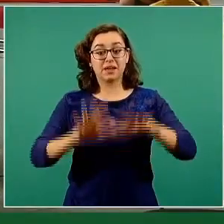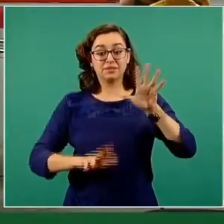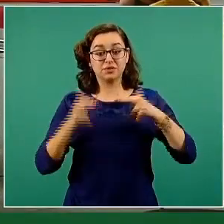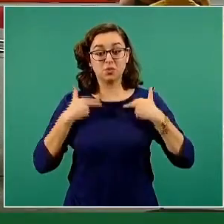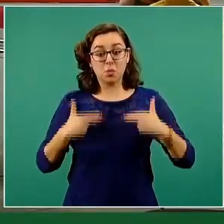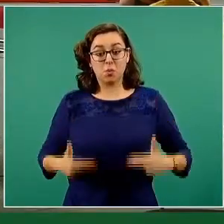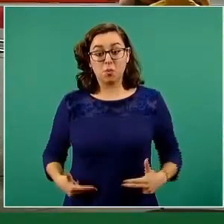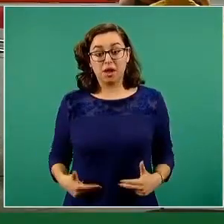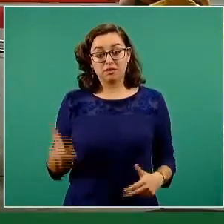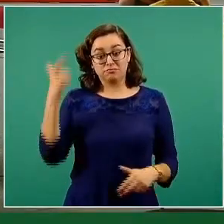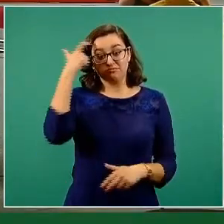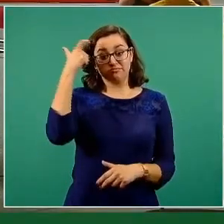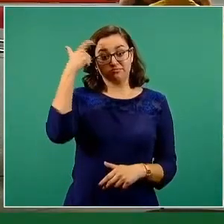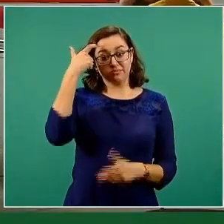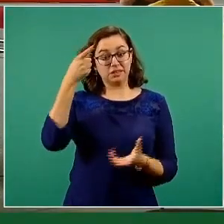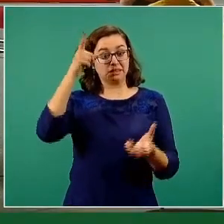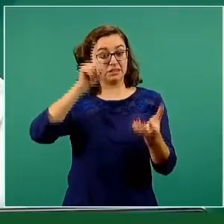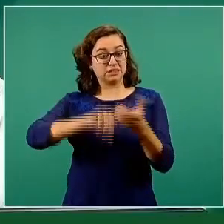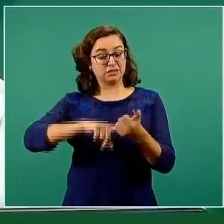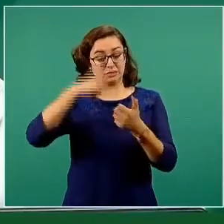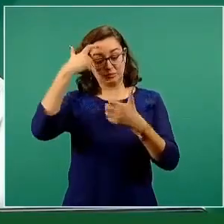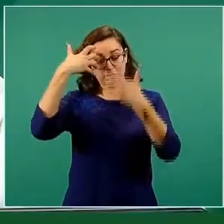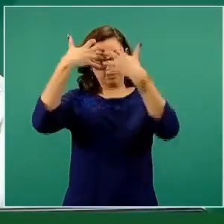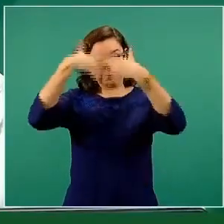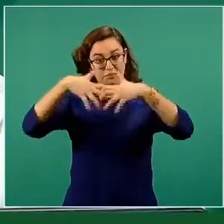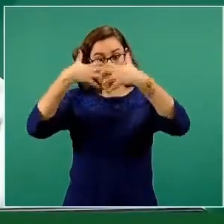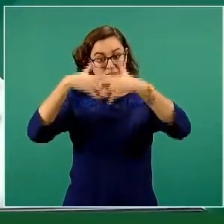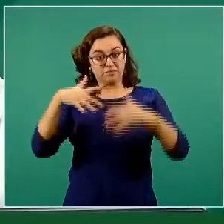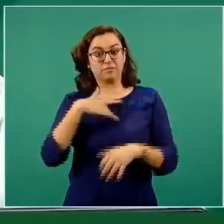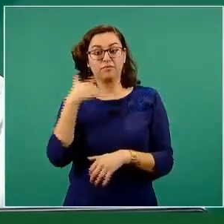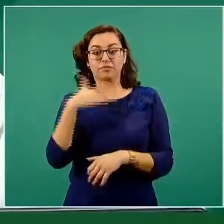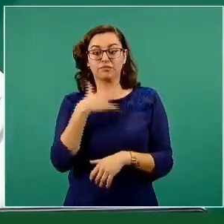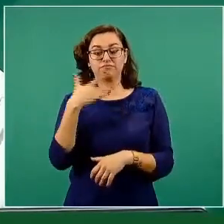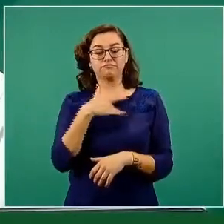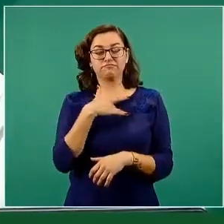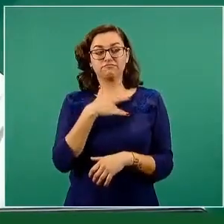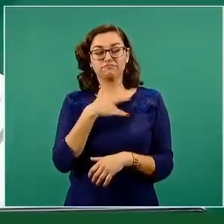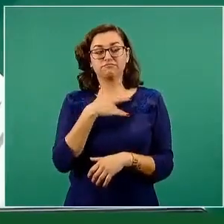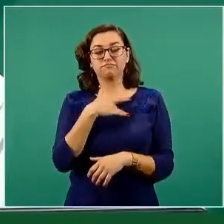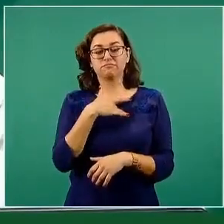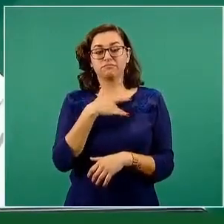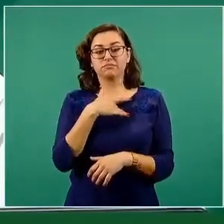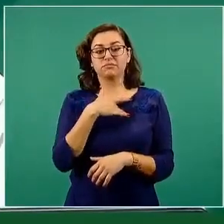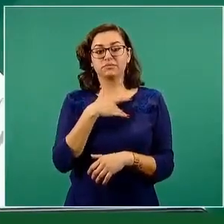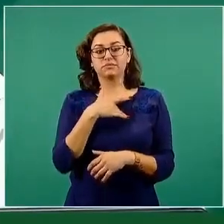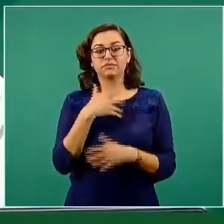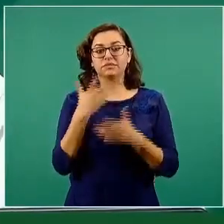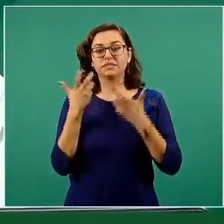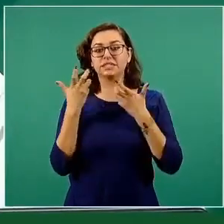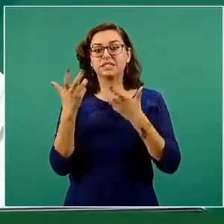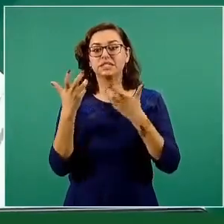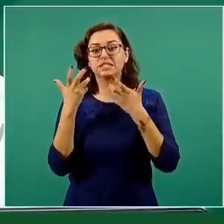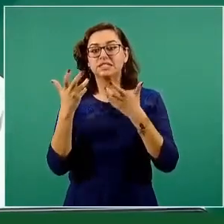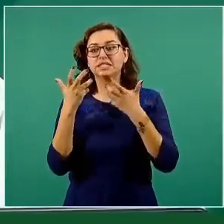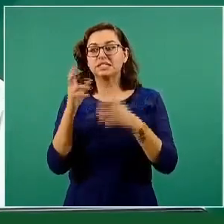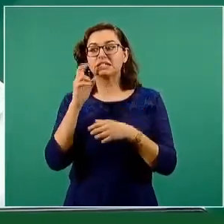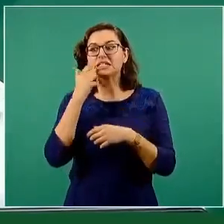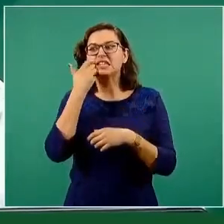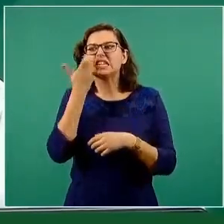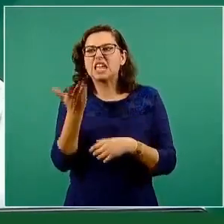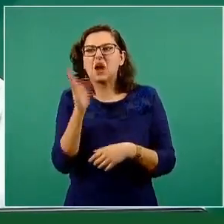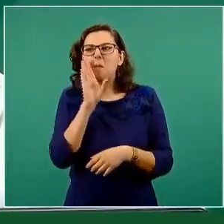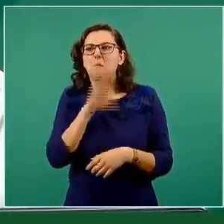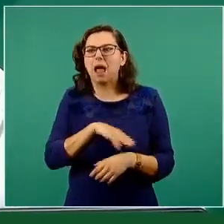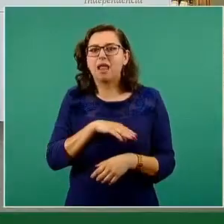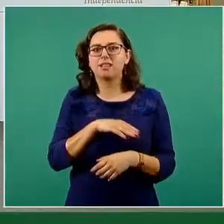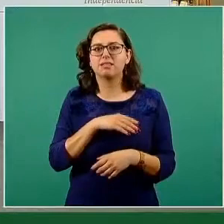seres humanos y la sociobiología de los seres humanos, existe una propensión a desear ver malas